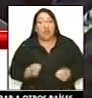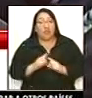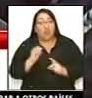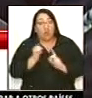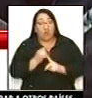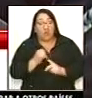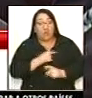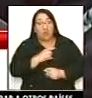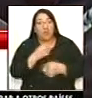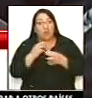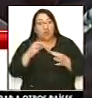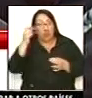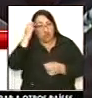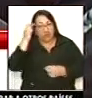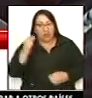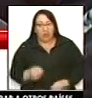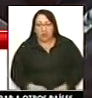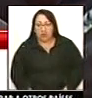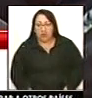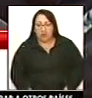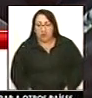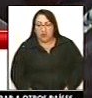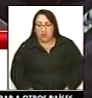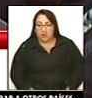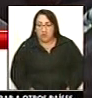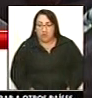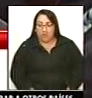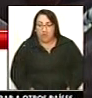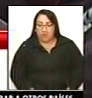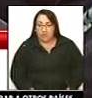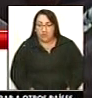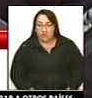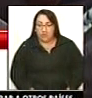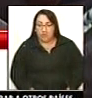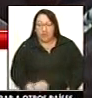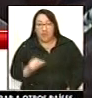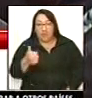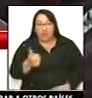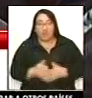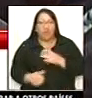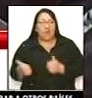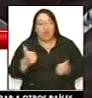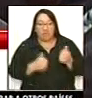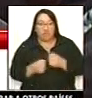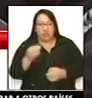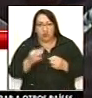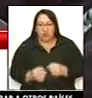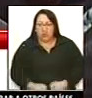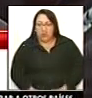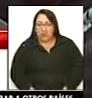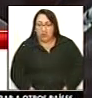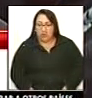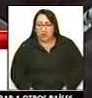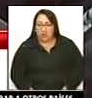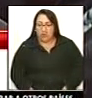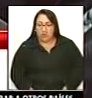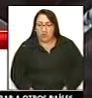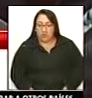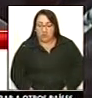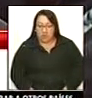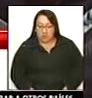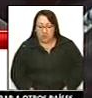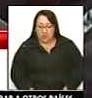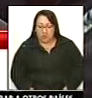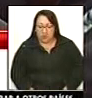es el poder político que se ejerce y el otro es la administración de justicia, donde no entra la